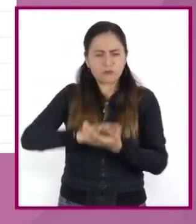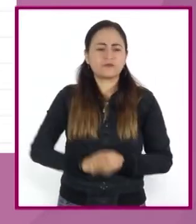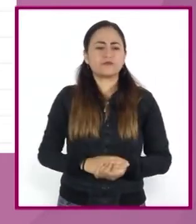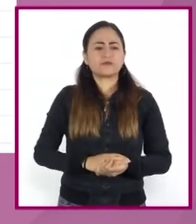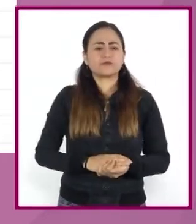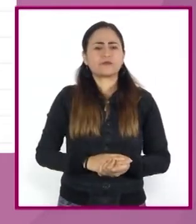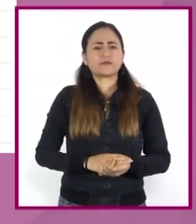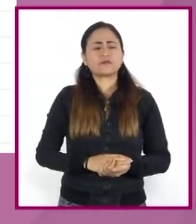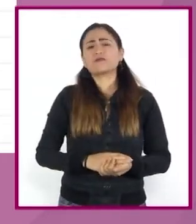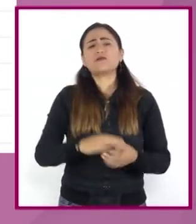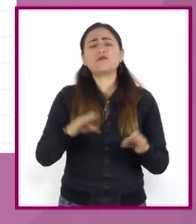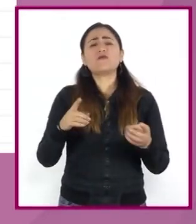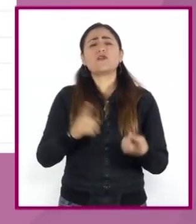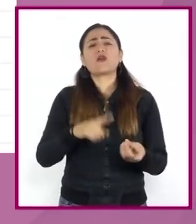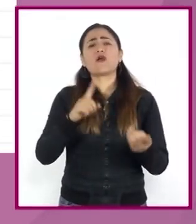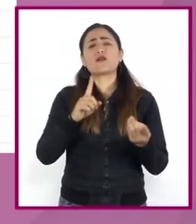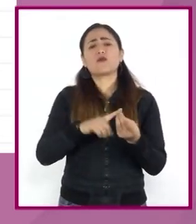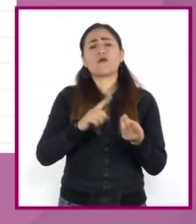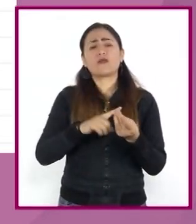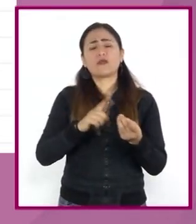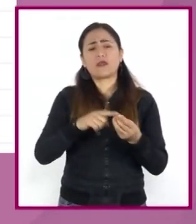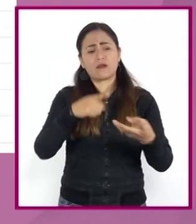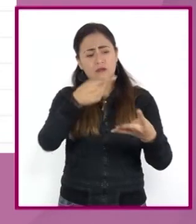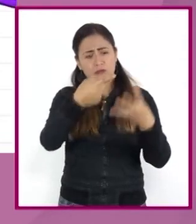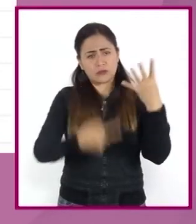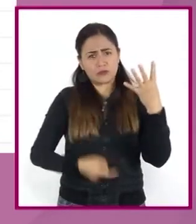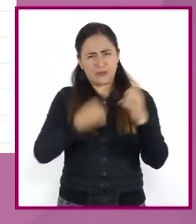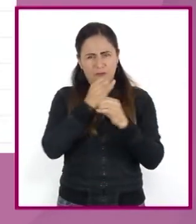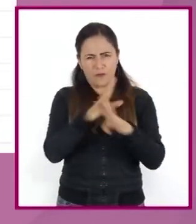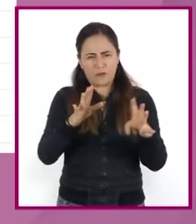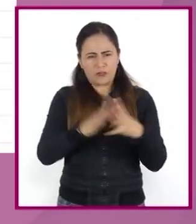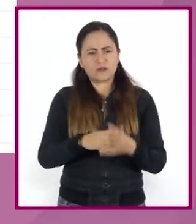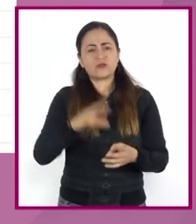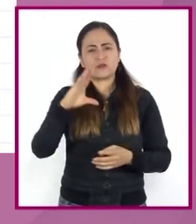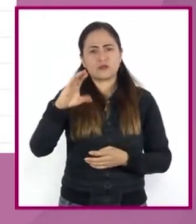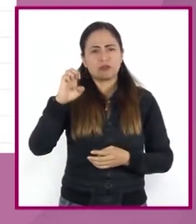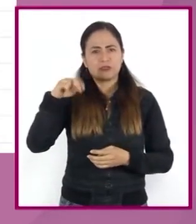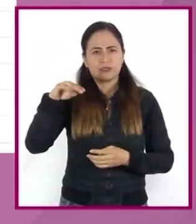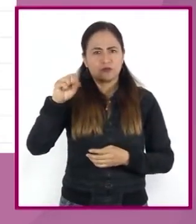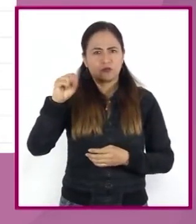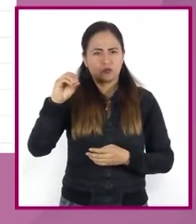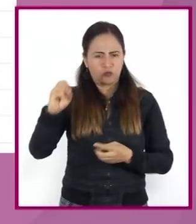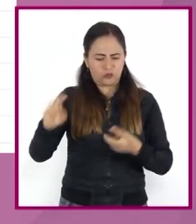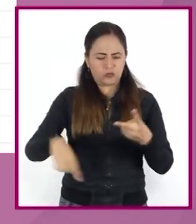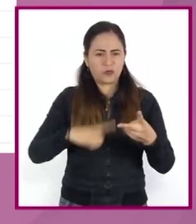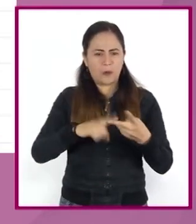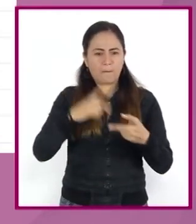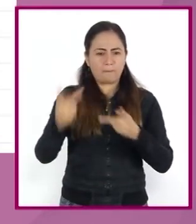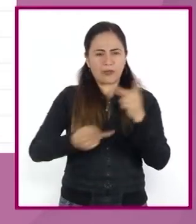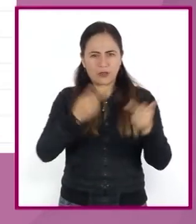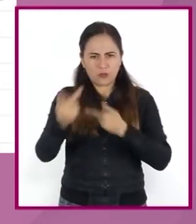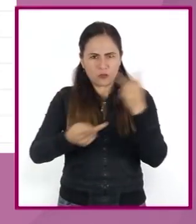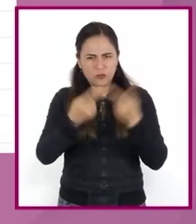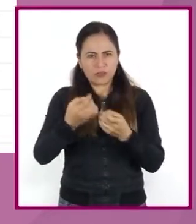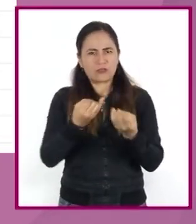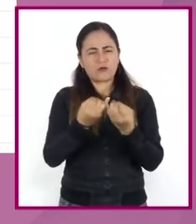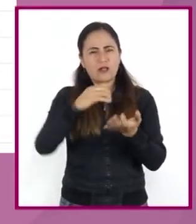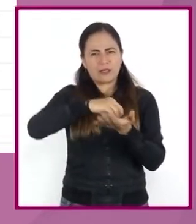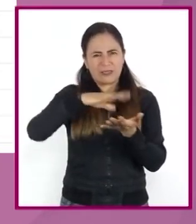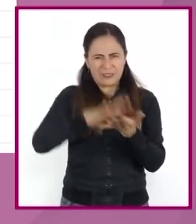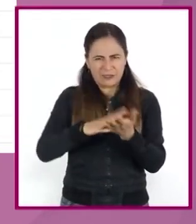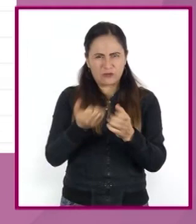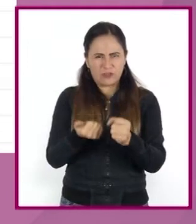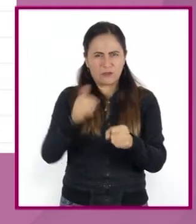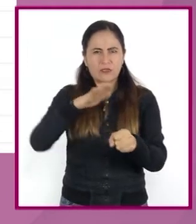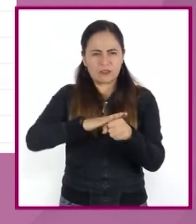se obtienen de tres tipos de fuentes: los censos, las encuestas y los registros administrativos.